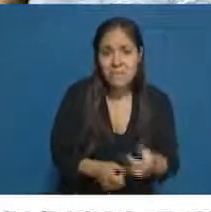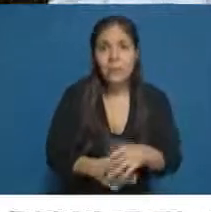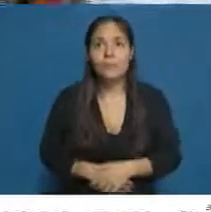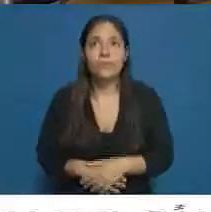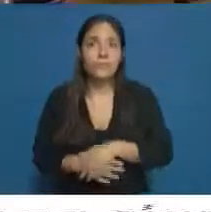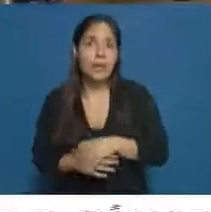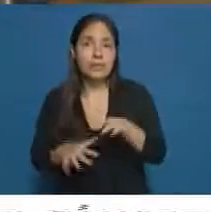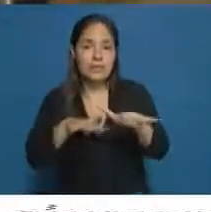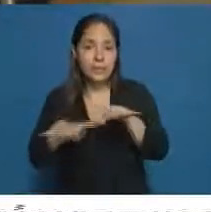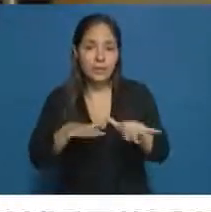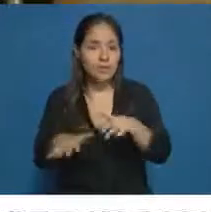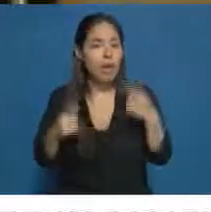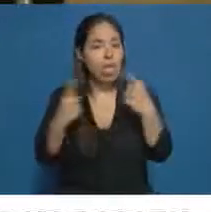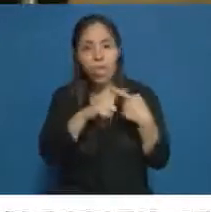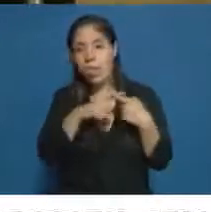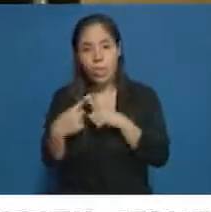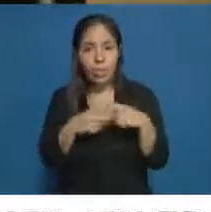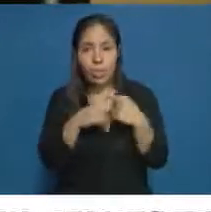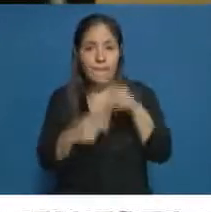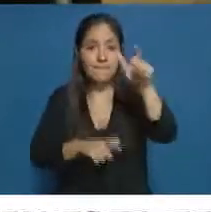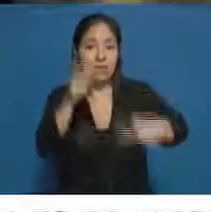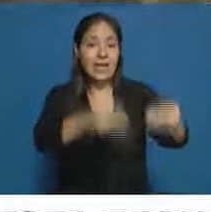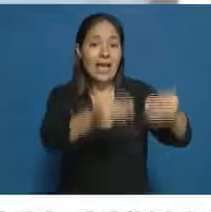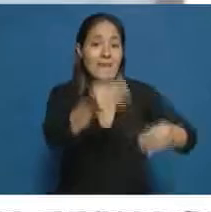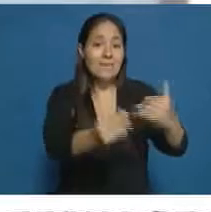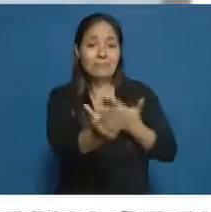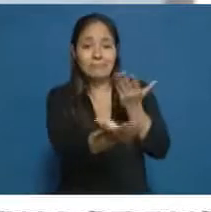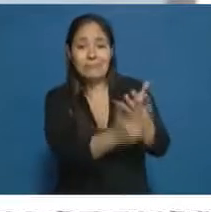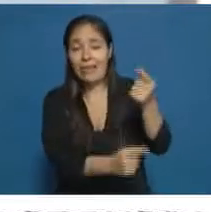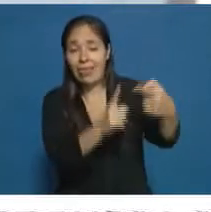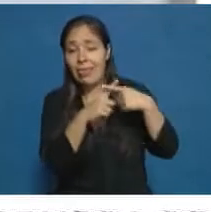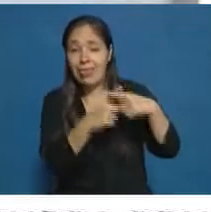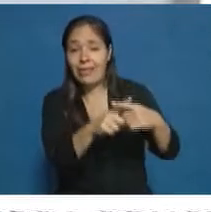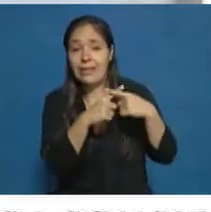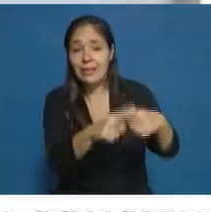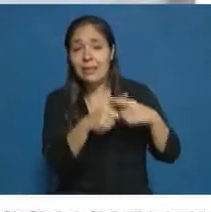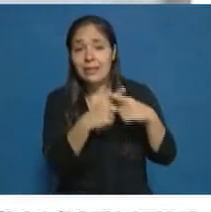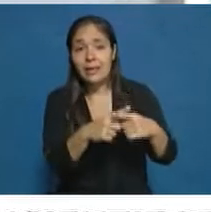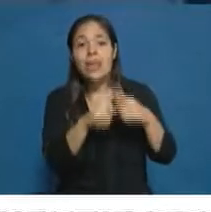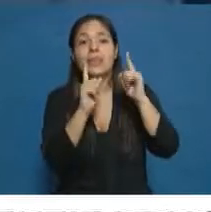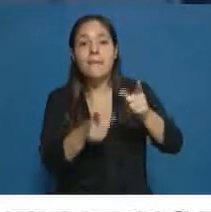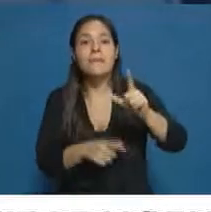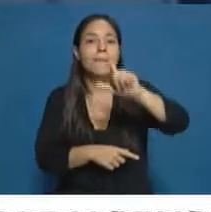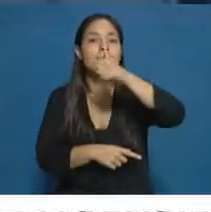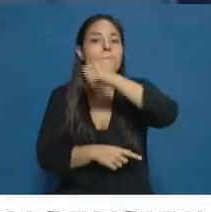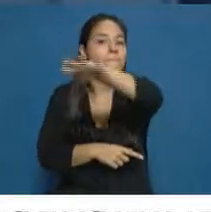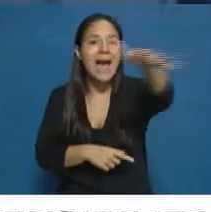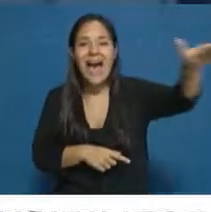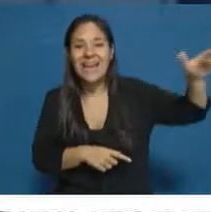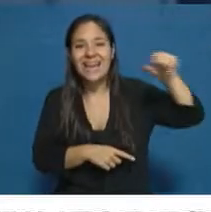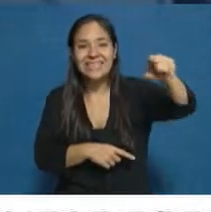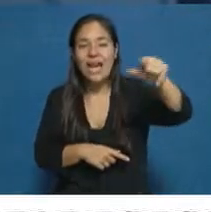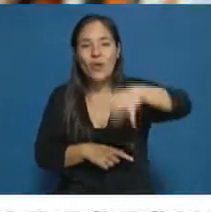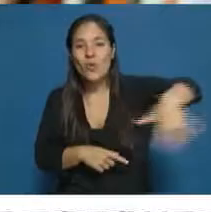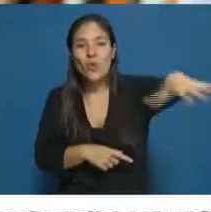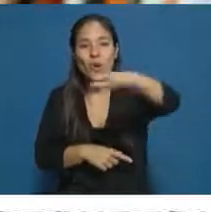donde se pelea mucho con los proveedores, porque para colmo tenemos que pelear contra la costa, digamos. Todas las empresas